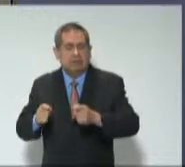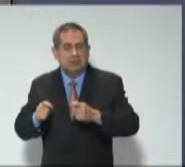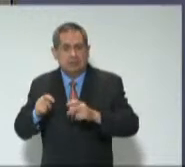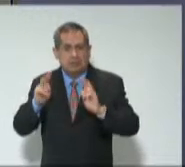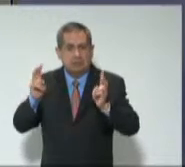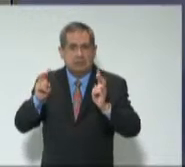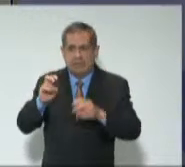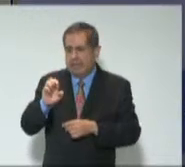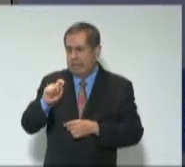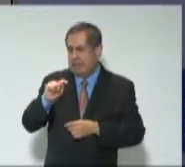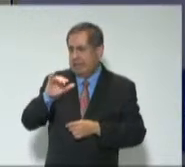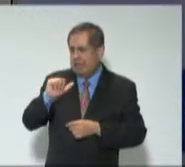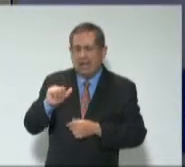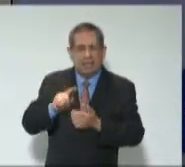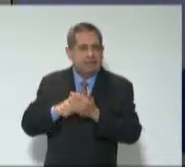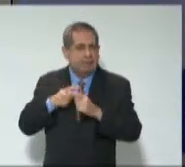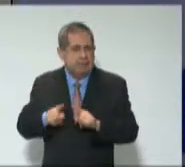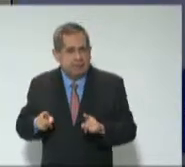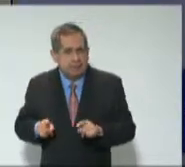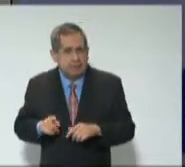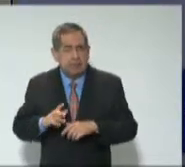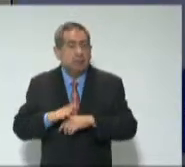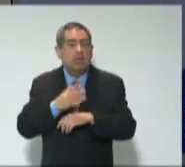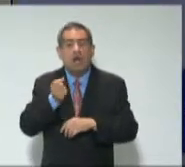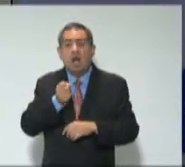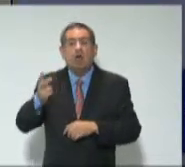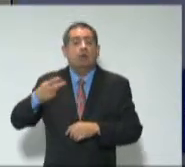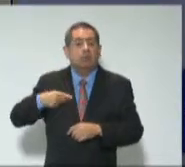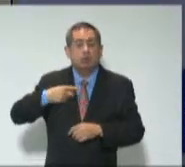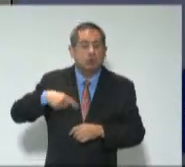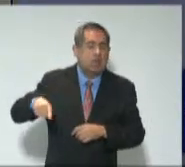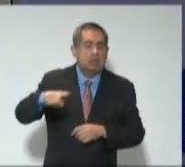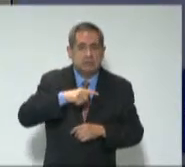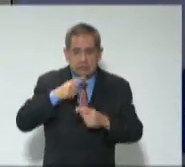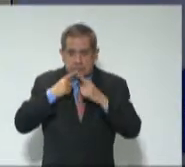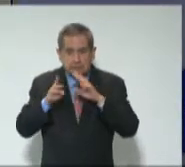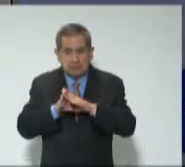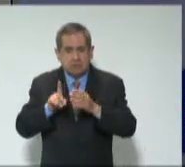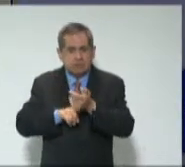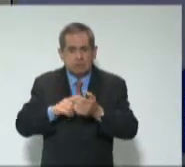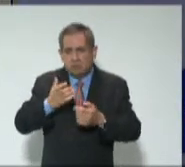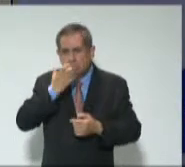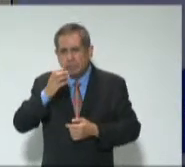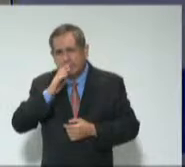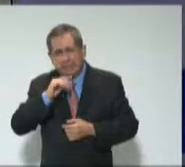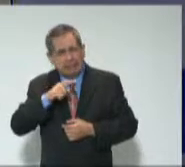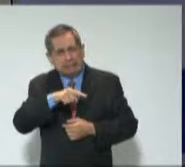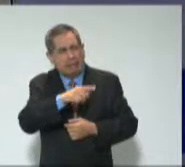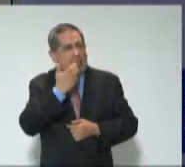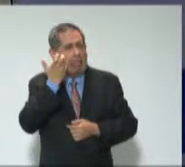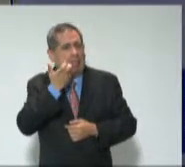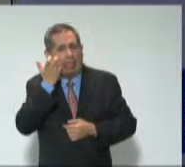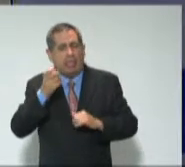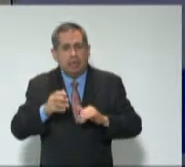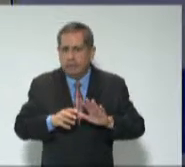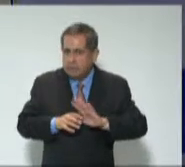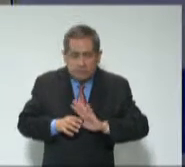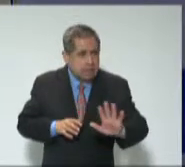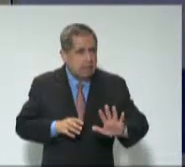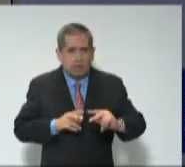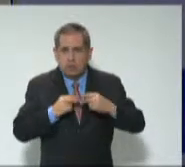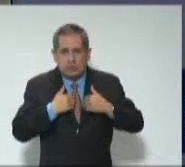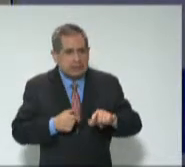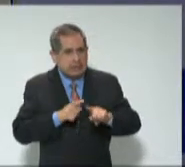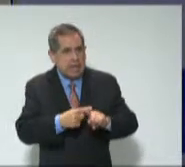nueva ética pública sobre todo por parte de algunos proveedores mal acostumbrados que no han entendido que el